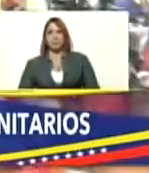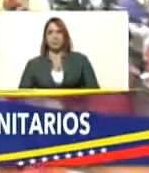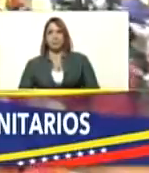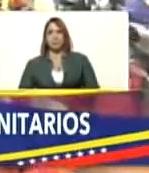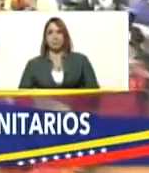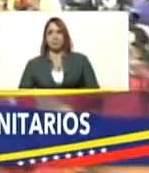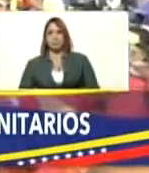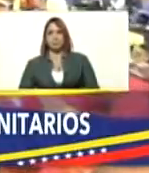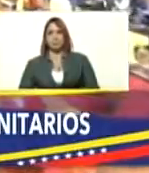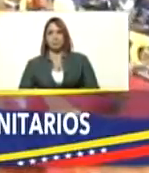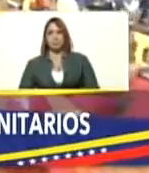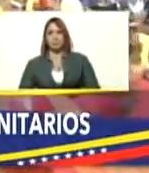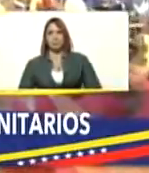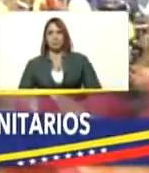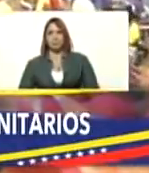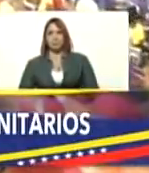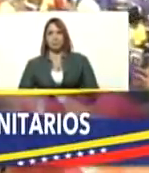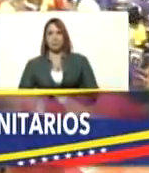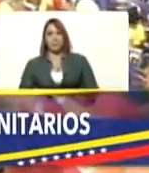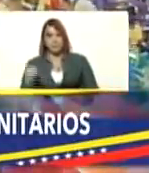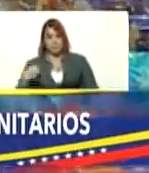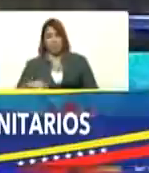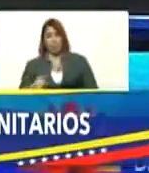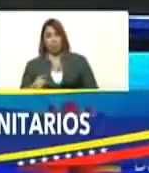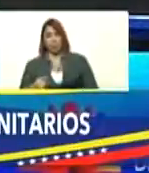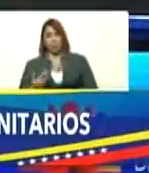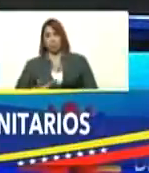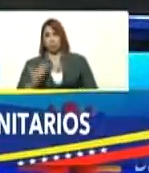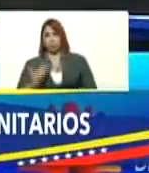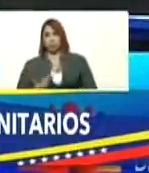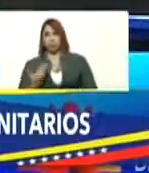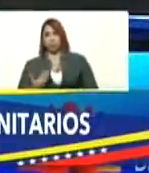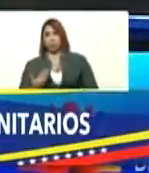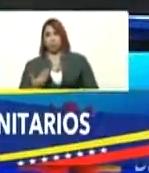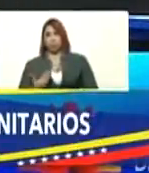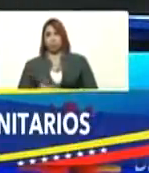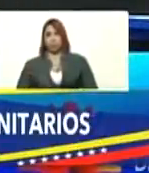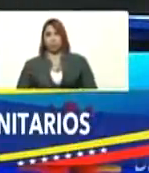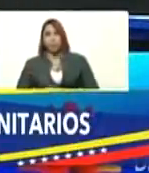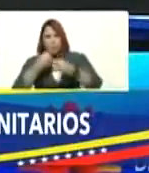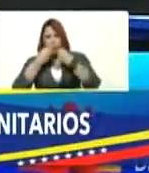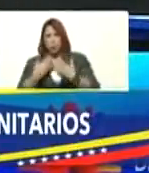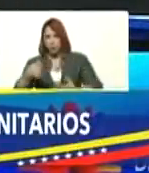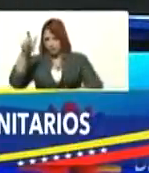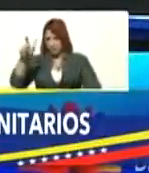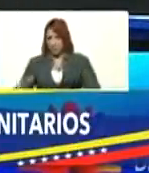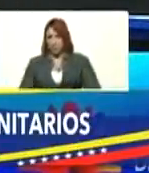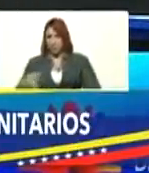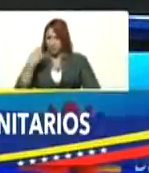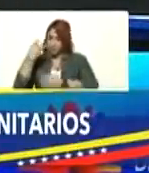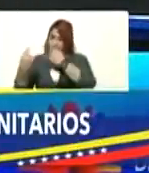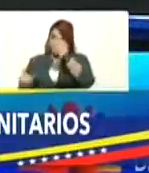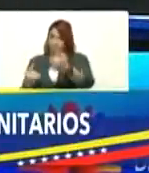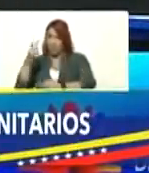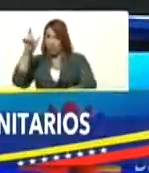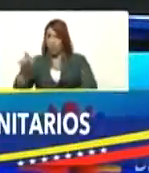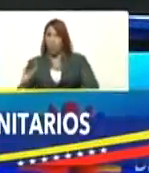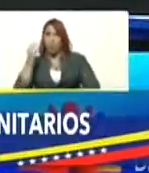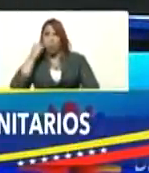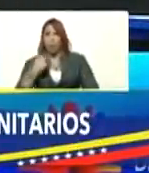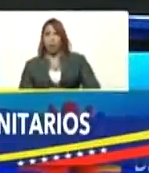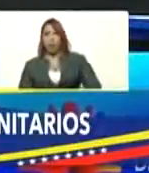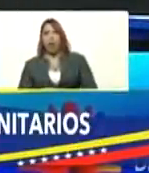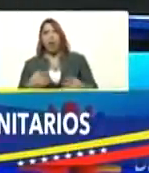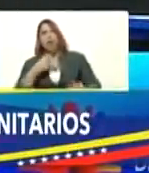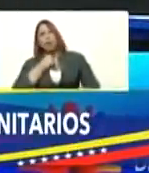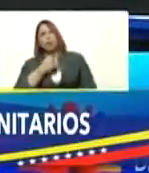Y ella tiene una virtud que yo reconozco y admiro. Le gusta estar con